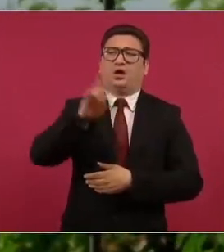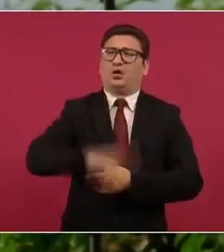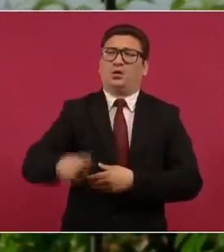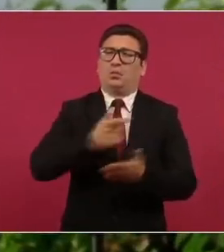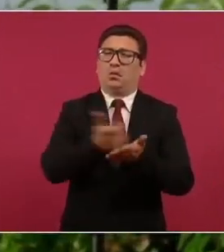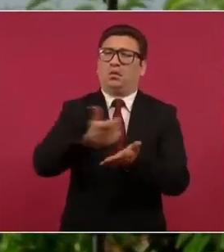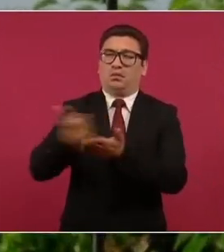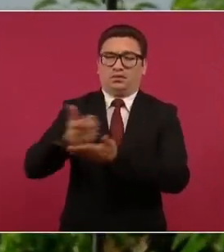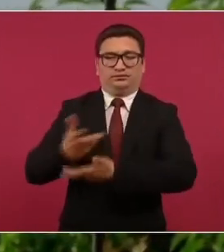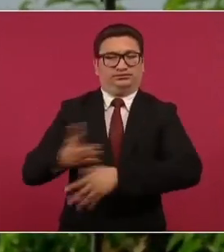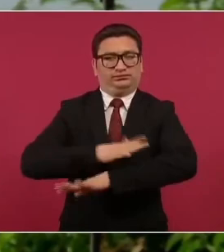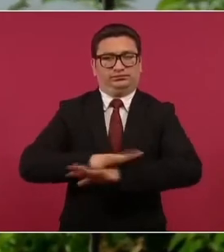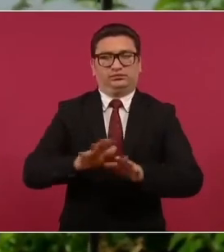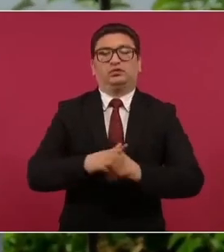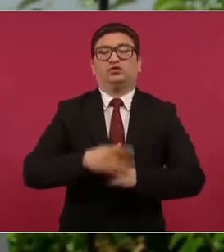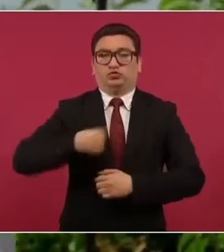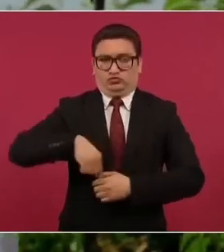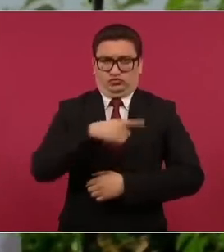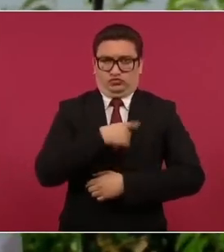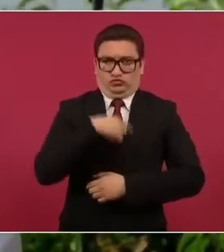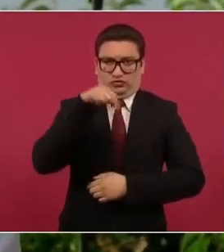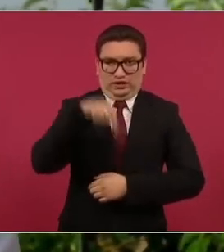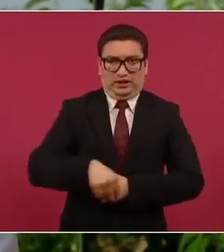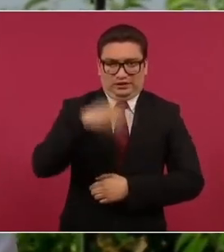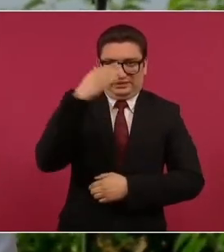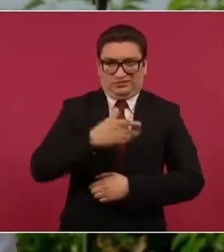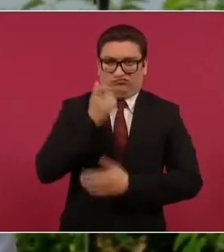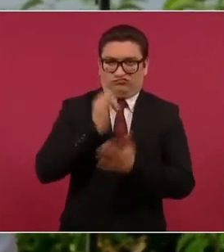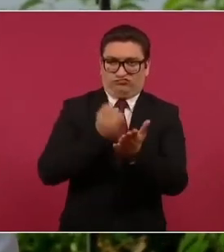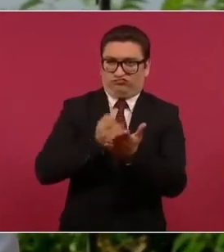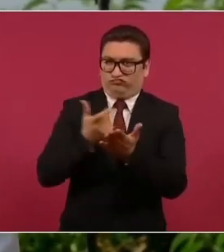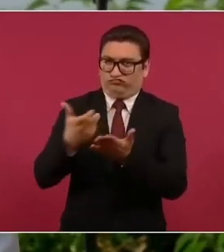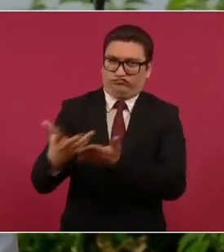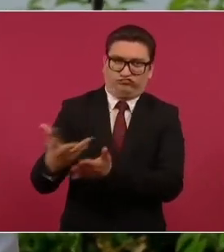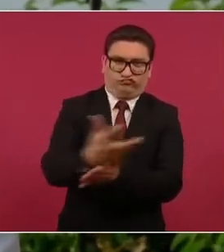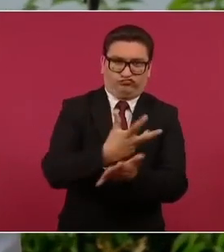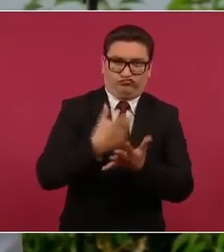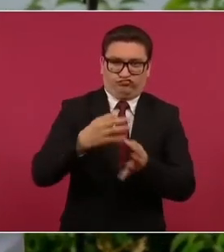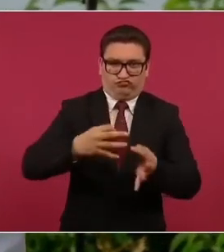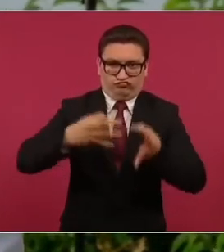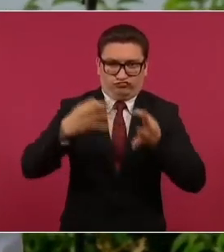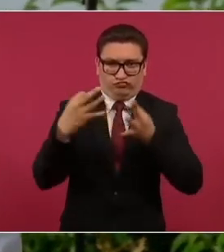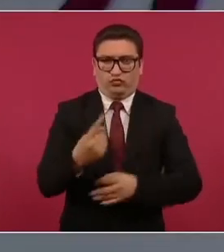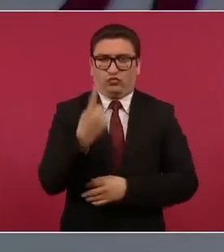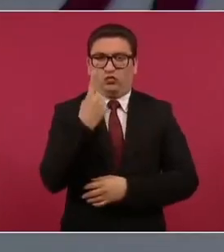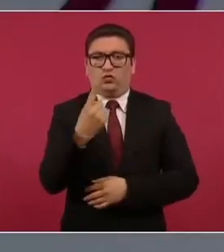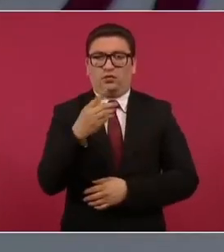Hemos fortalecido la hacienda pública con